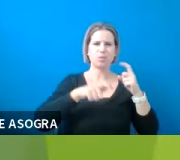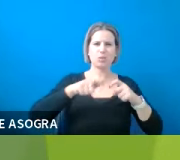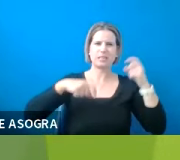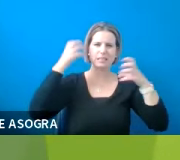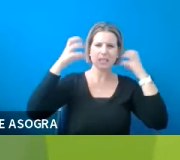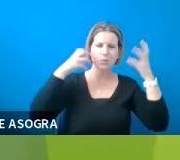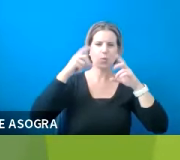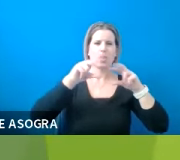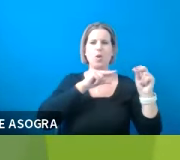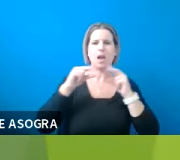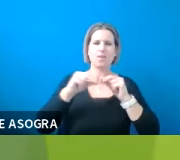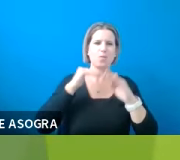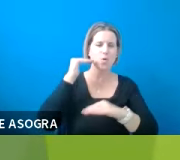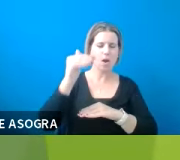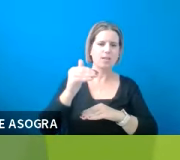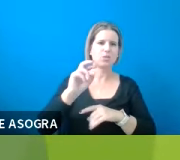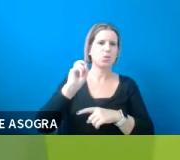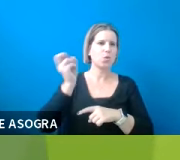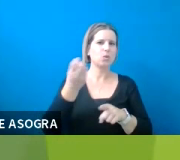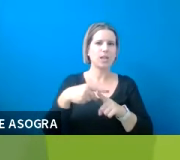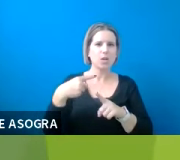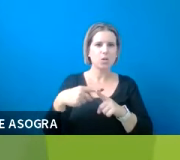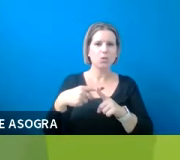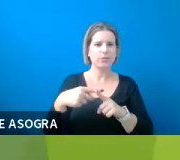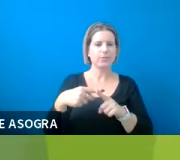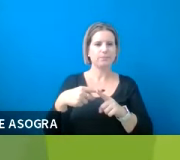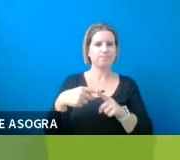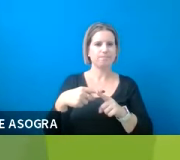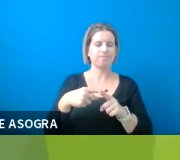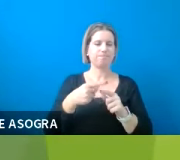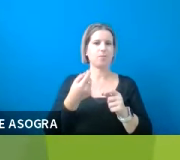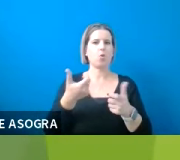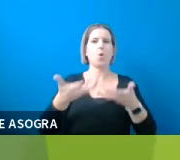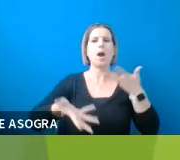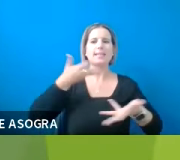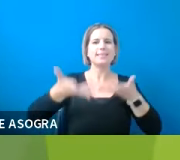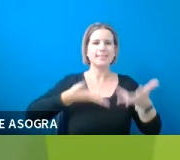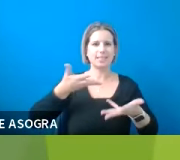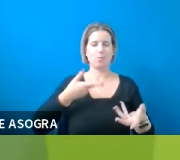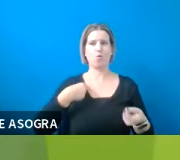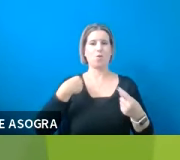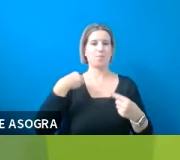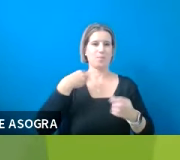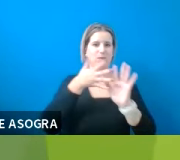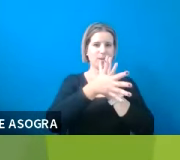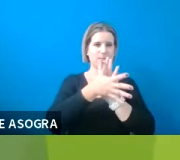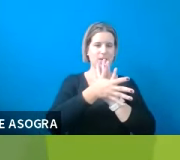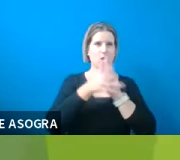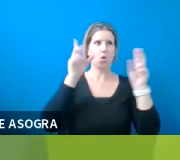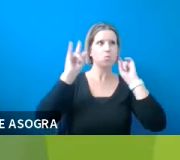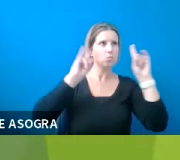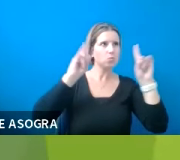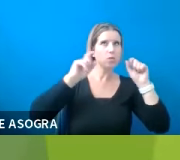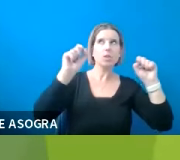escuchándose otra cosa de los estímulos que habéis hablado, escuchándose el sonido del